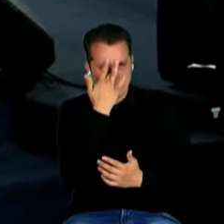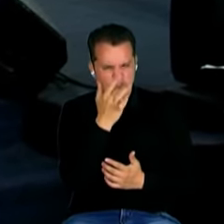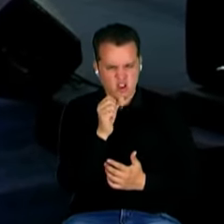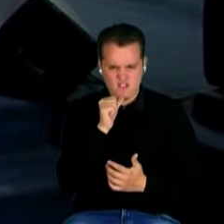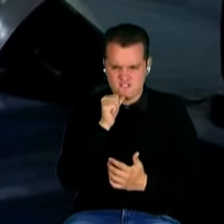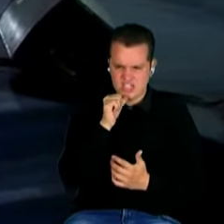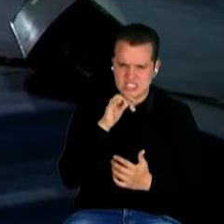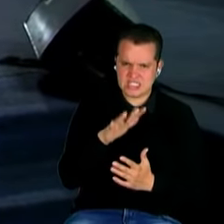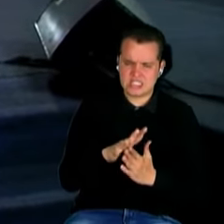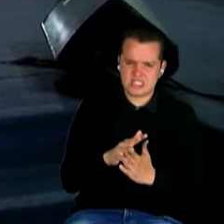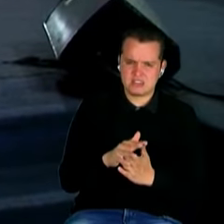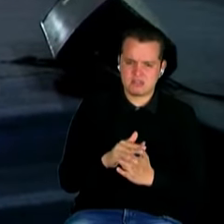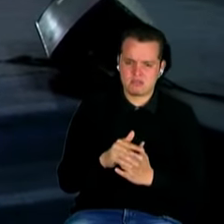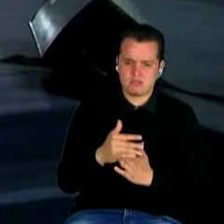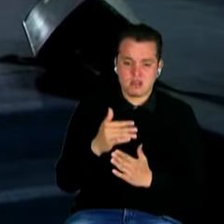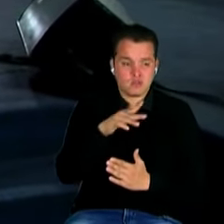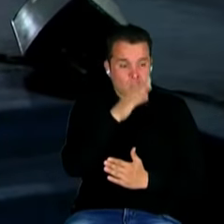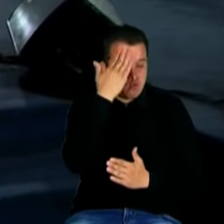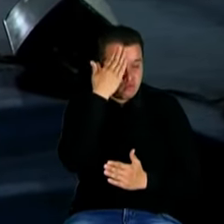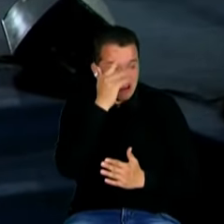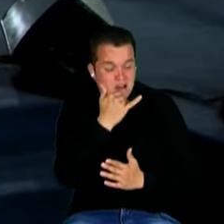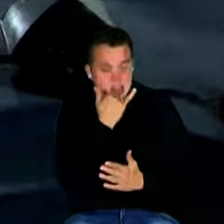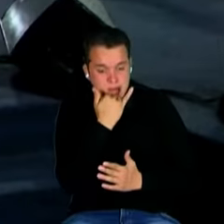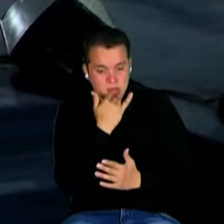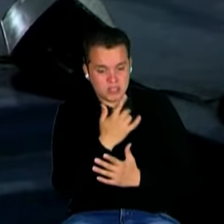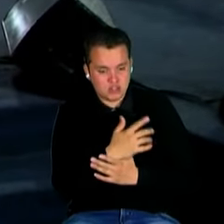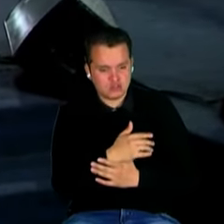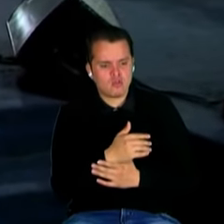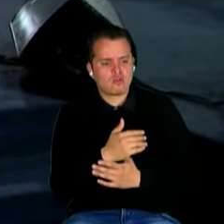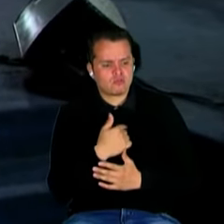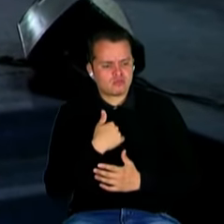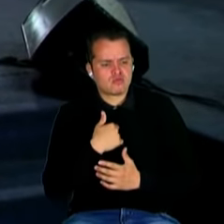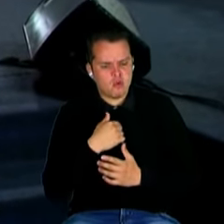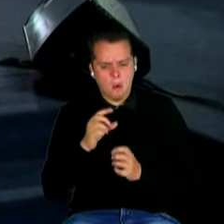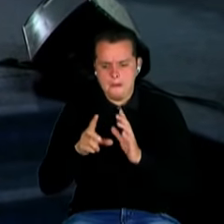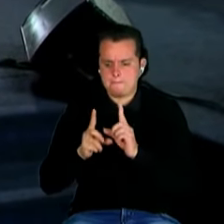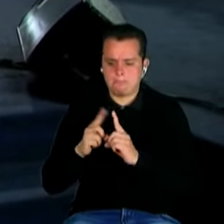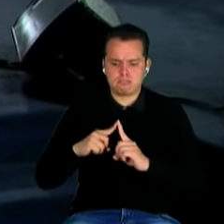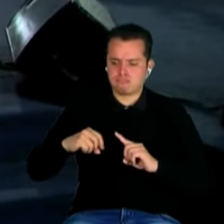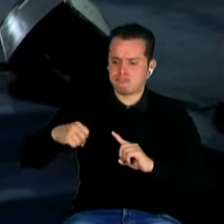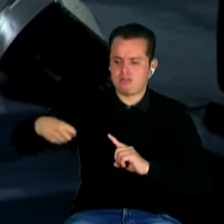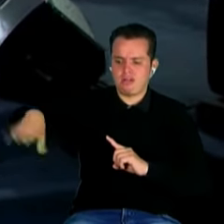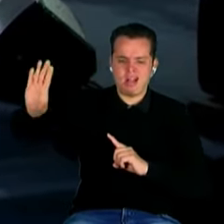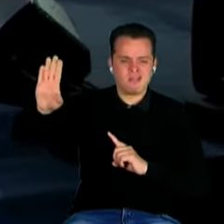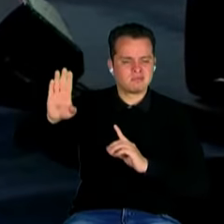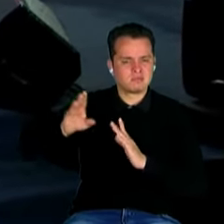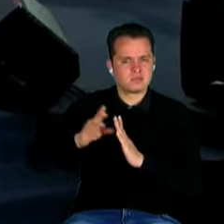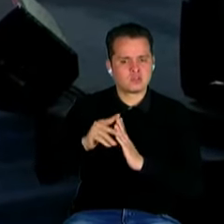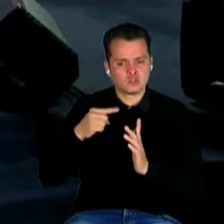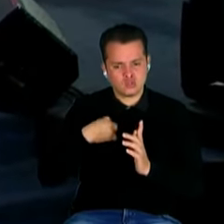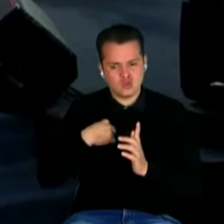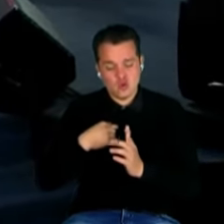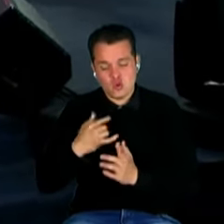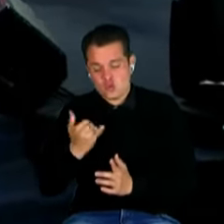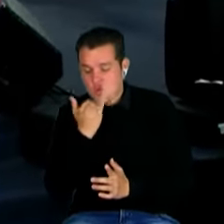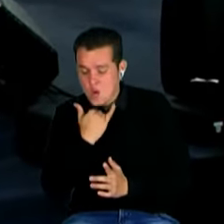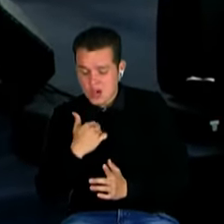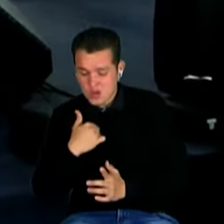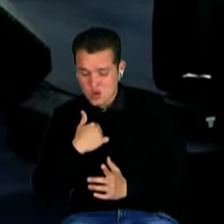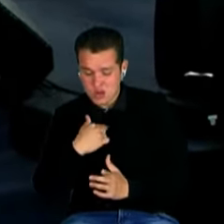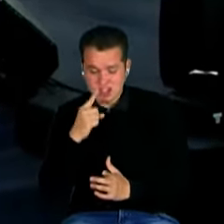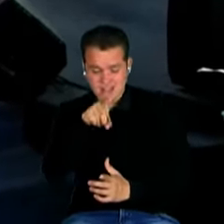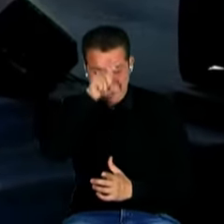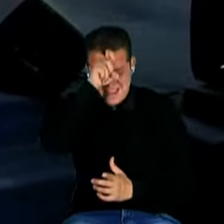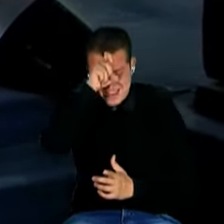Decía: mira, tú no sabes lo que me acaba de pasar. Yo debía haber sido desechado, yo debía haber sido quitado. La embarré allá